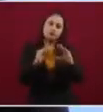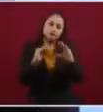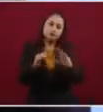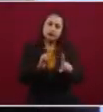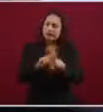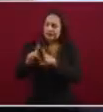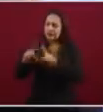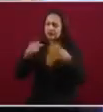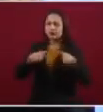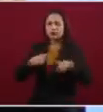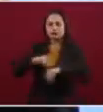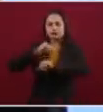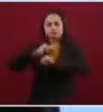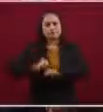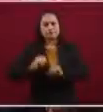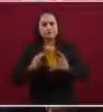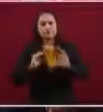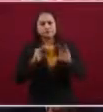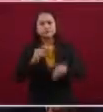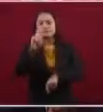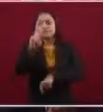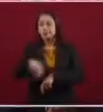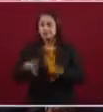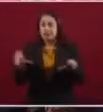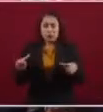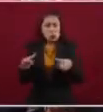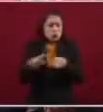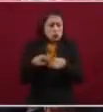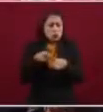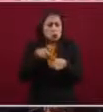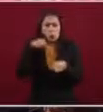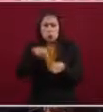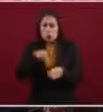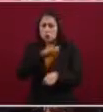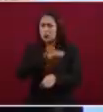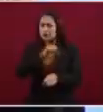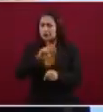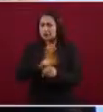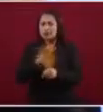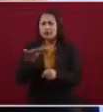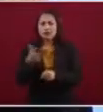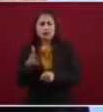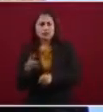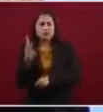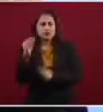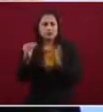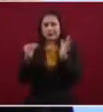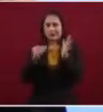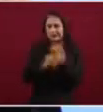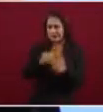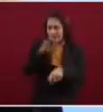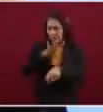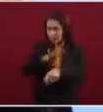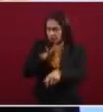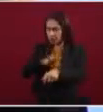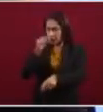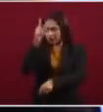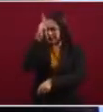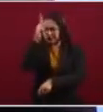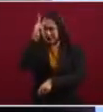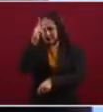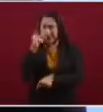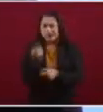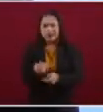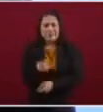tenemos un número muy reducido de especialistas en este país menos de tres mil psiquiatras existen y la mayoría se